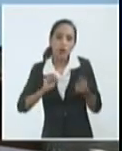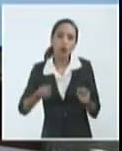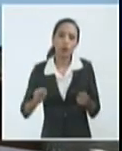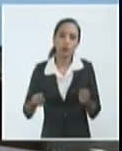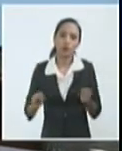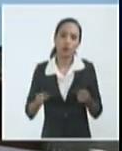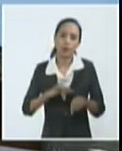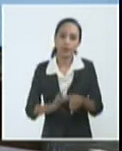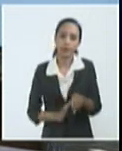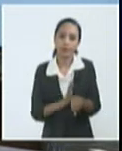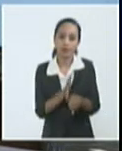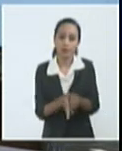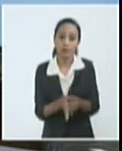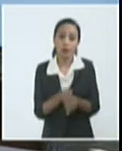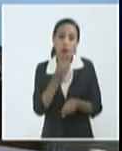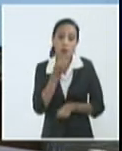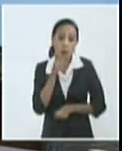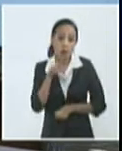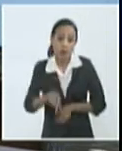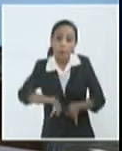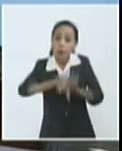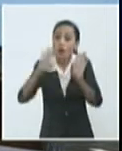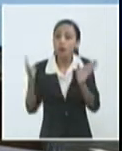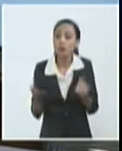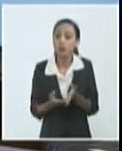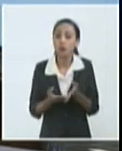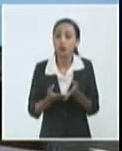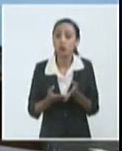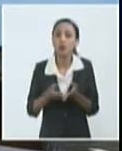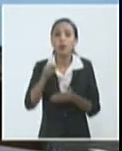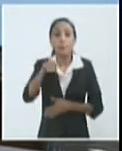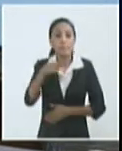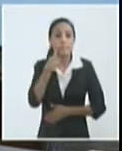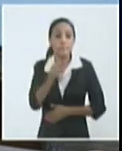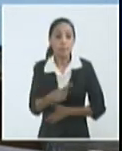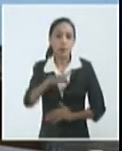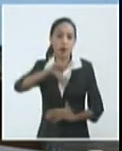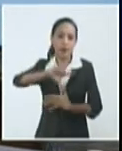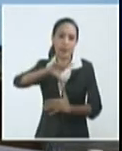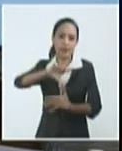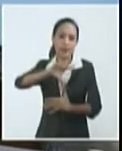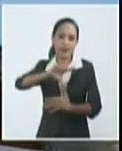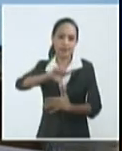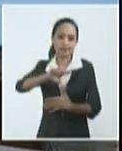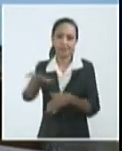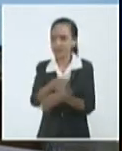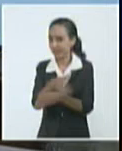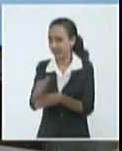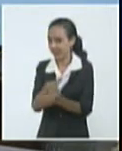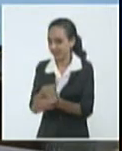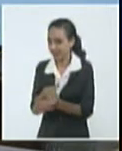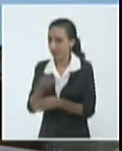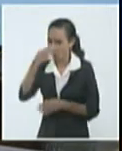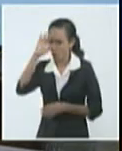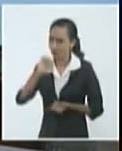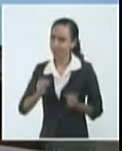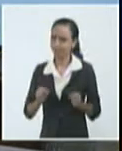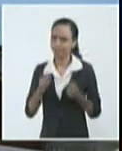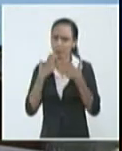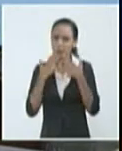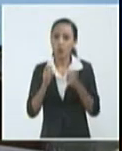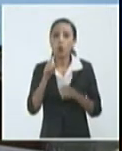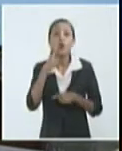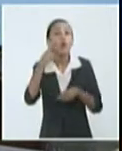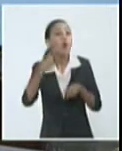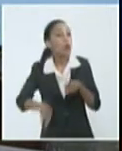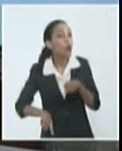pandemia de la que puede existir en el mundo y en la región de las Américas. Eso da otra relación, que